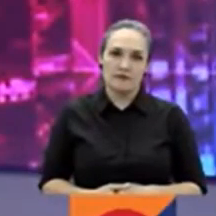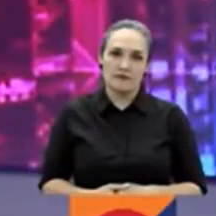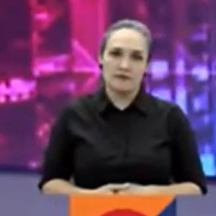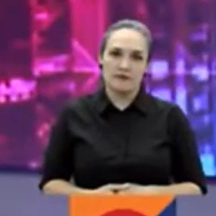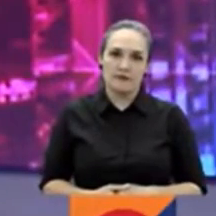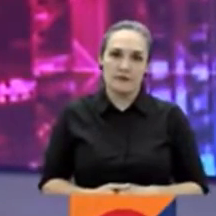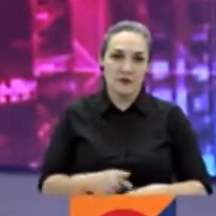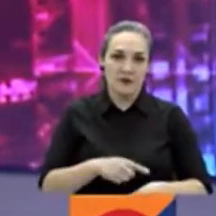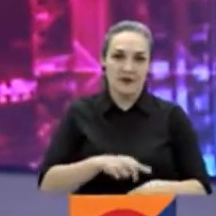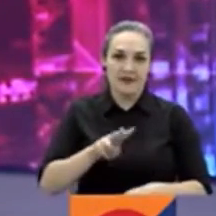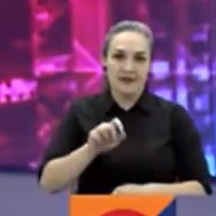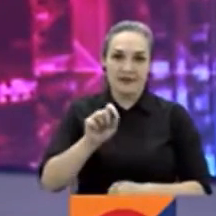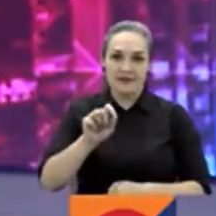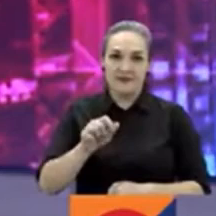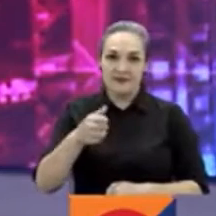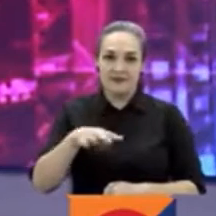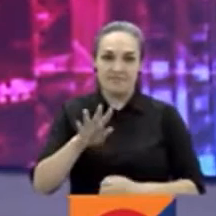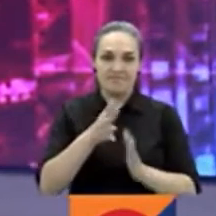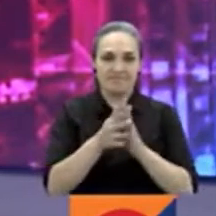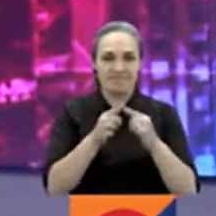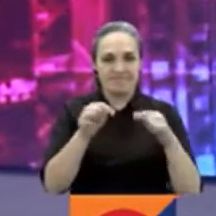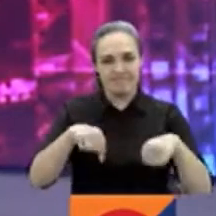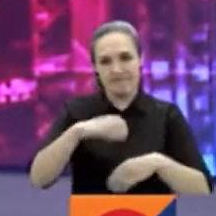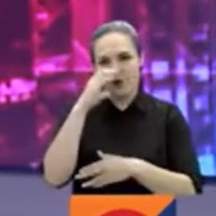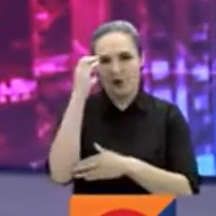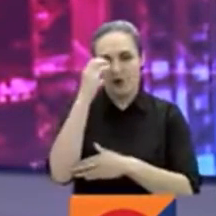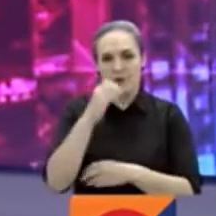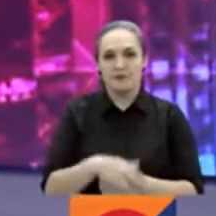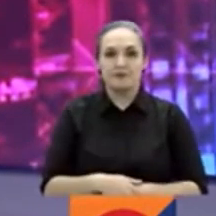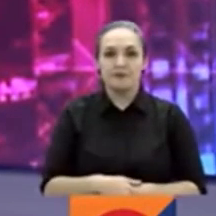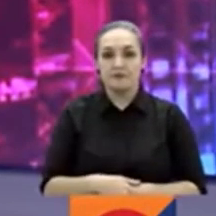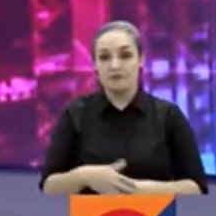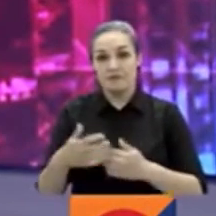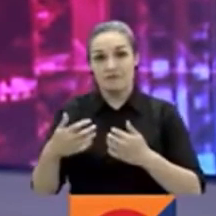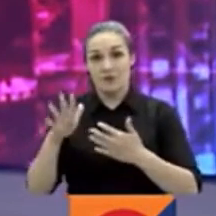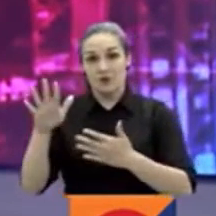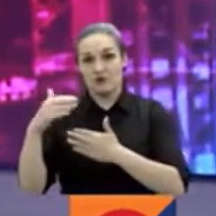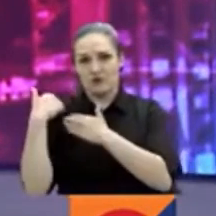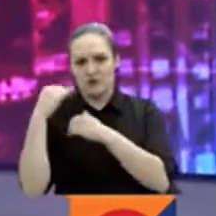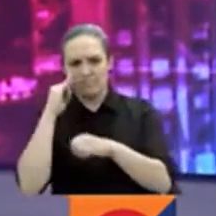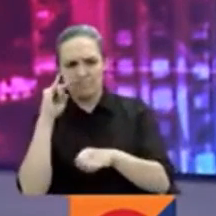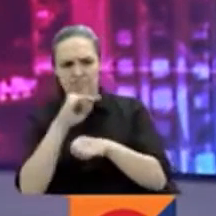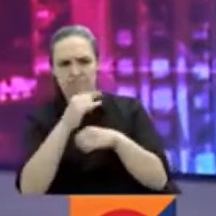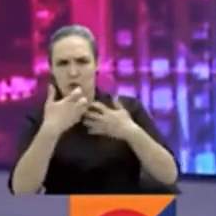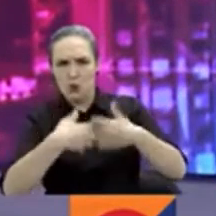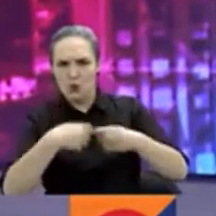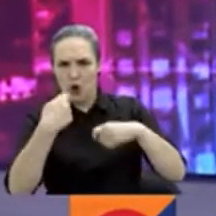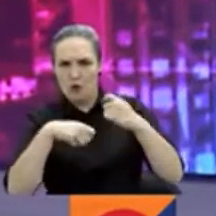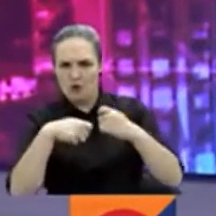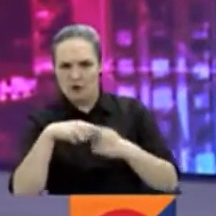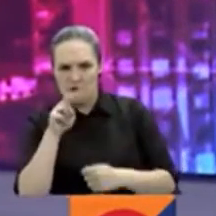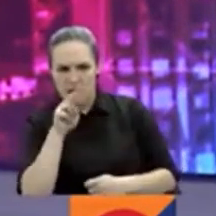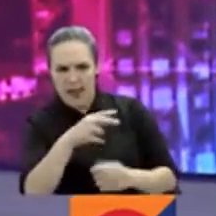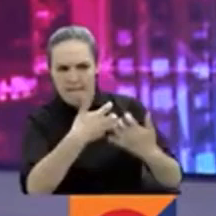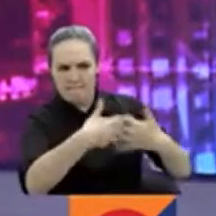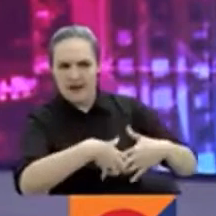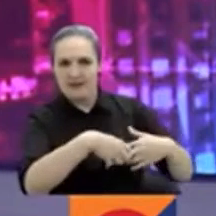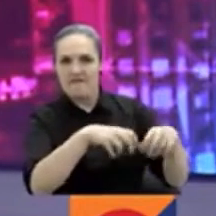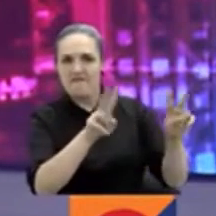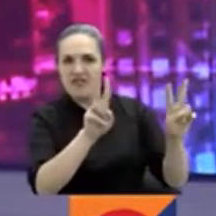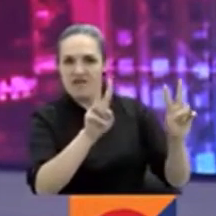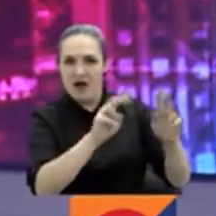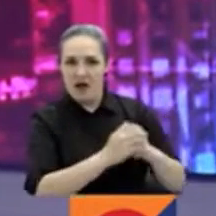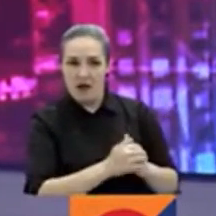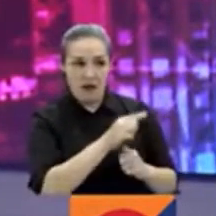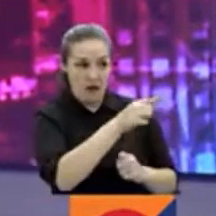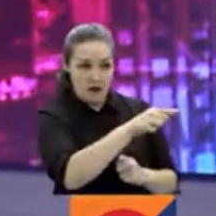Siete y 14, más noticias del país. La Superintendencia de Industria y Comercio ordenó a Viva Air que devuelva el dinero que pagó una pasajera afectada